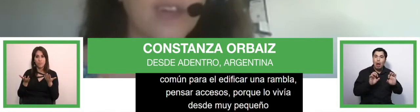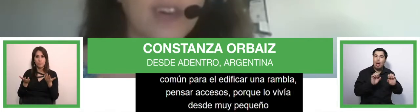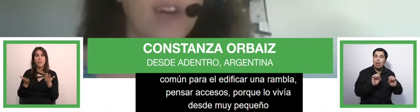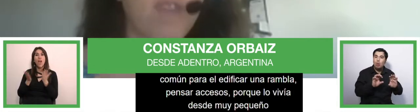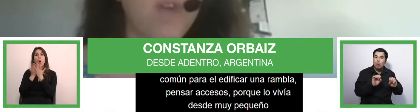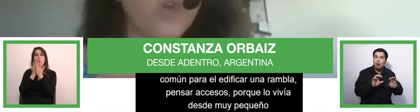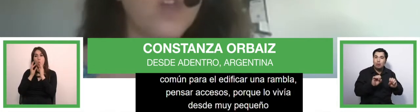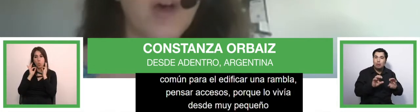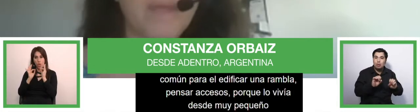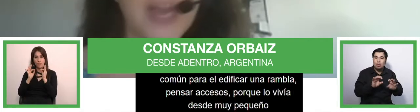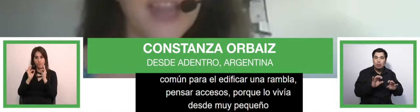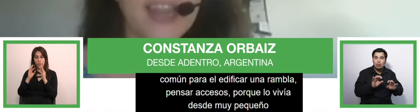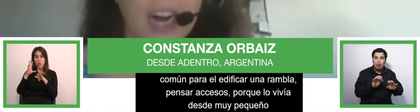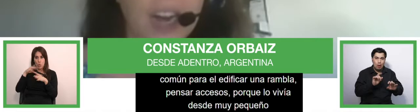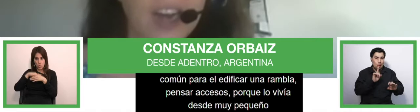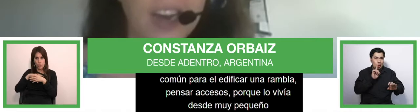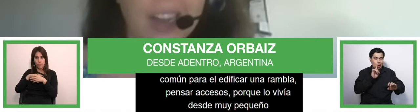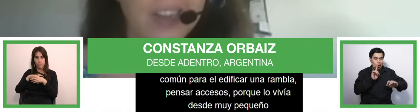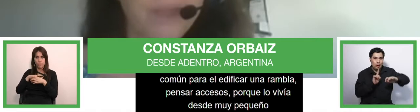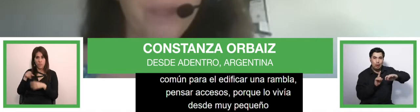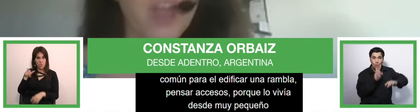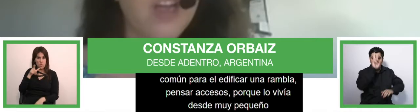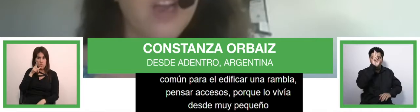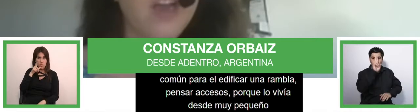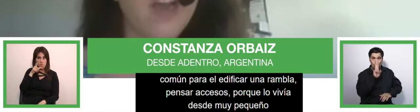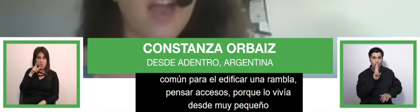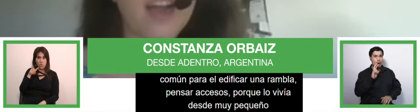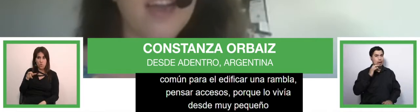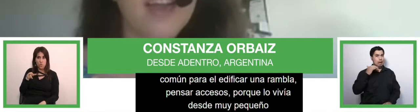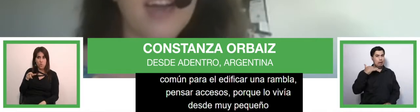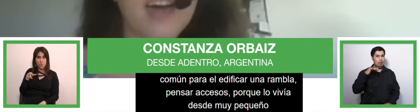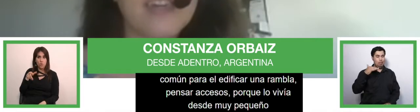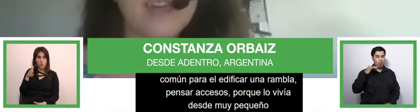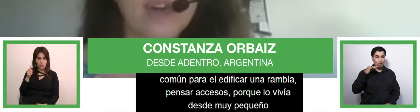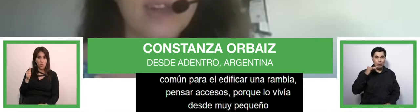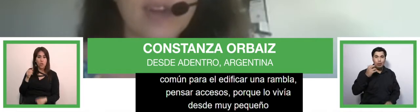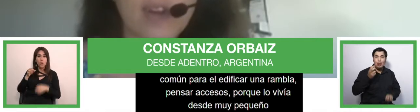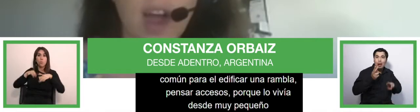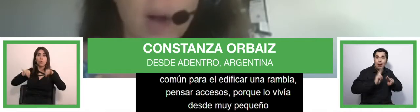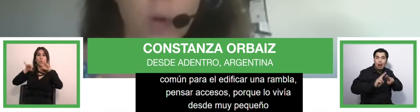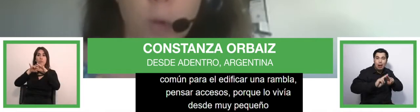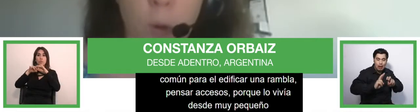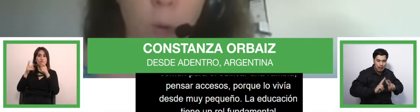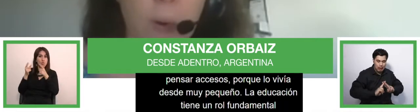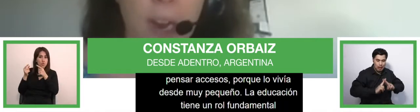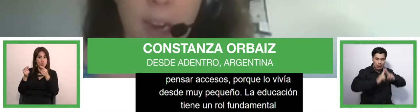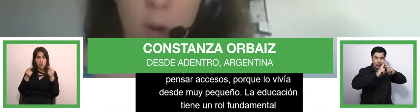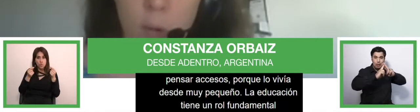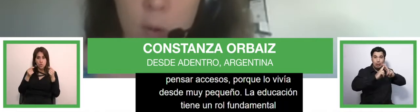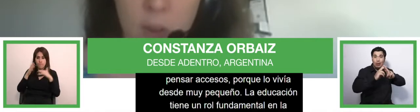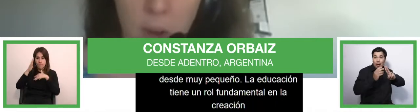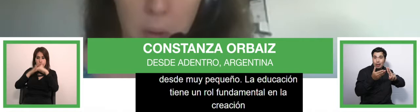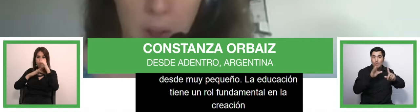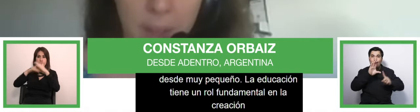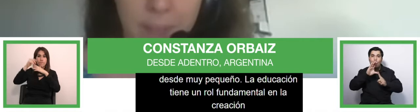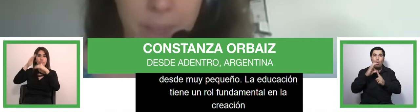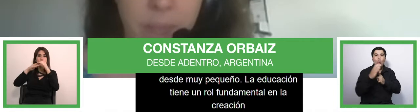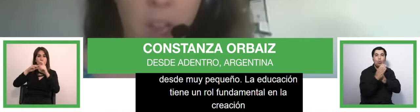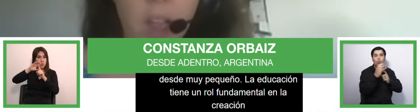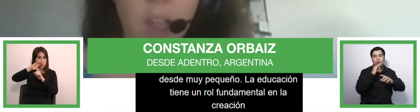tiene un rol fundamental en la creación de una cultura